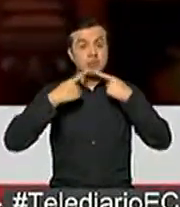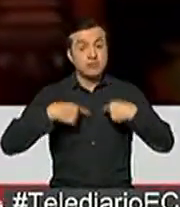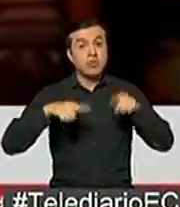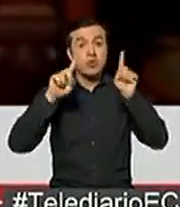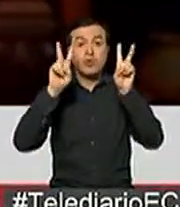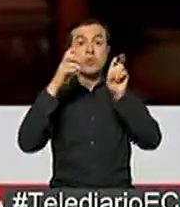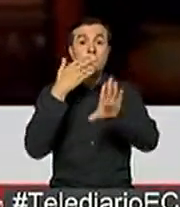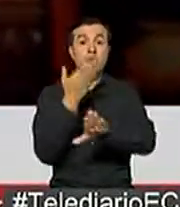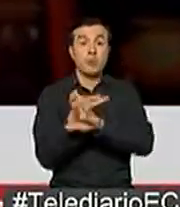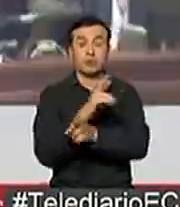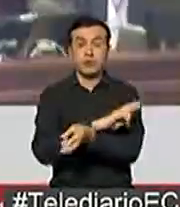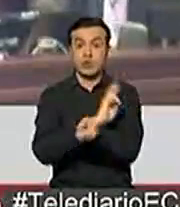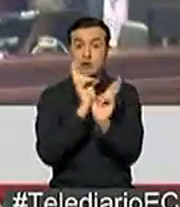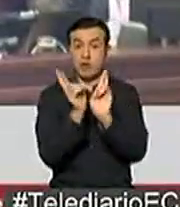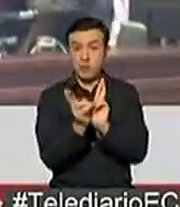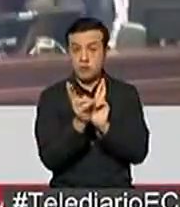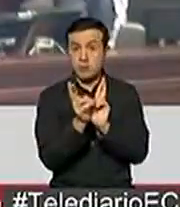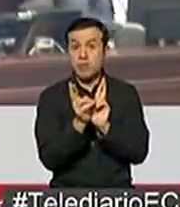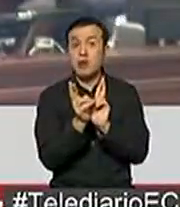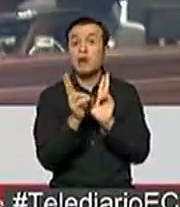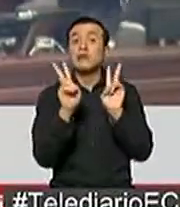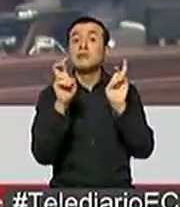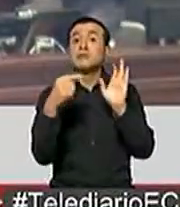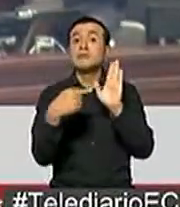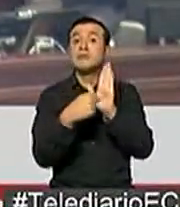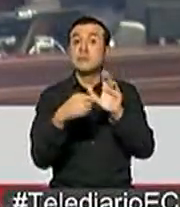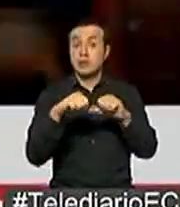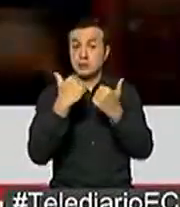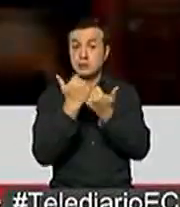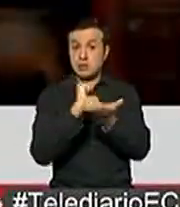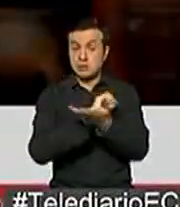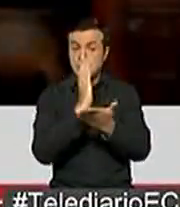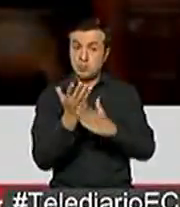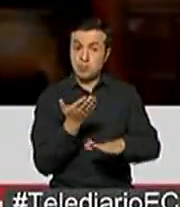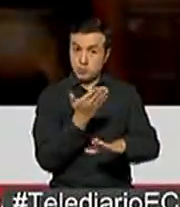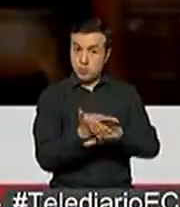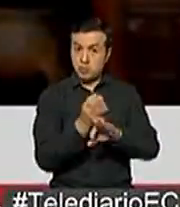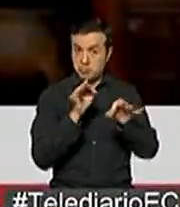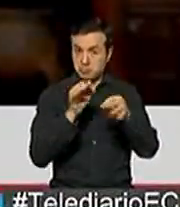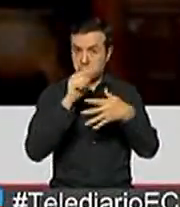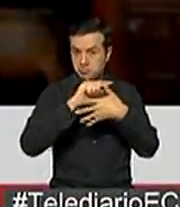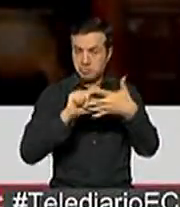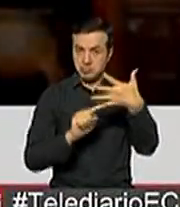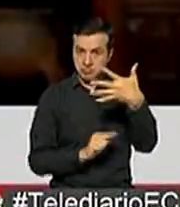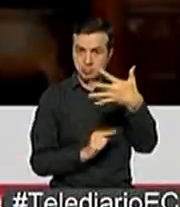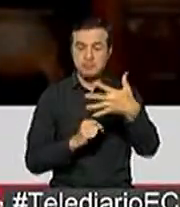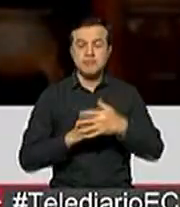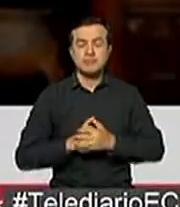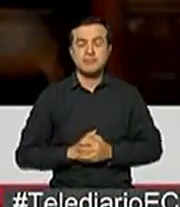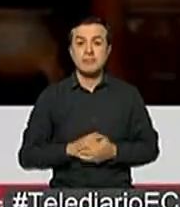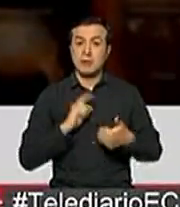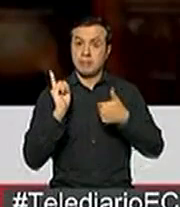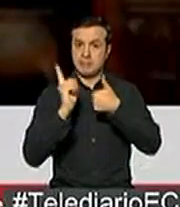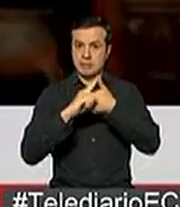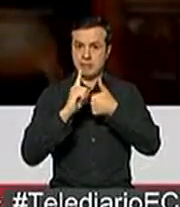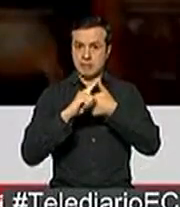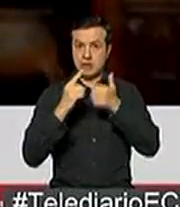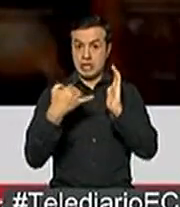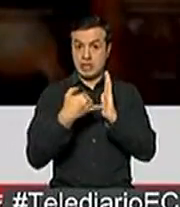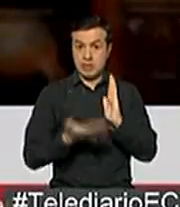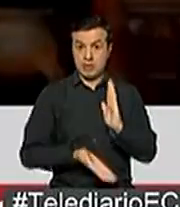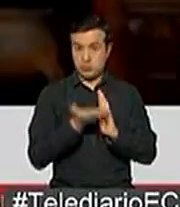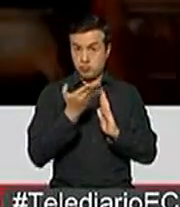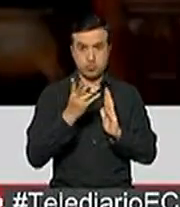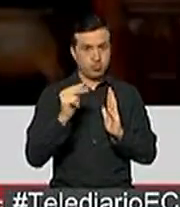propuesta de reforma tributaria que se enviara a la asamblea nacional explicó sus principales puntos primero no subiremos